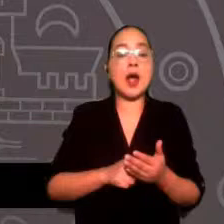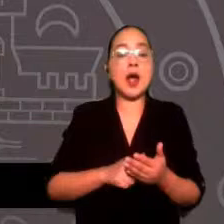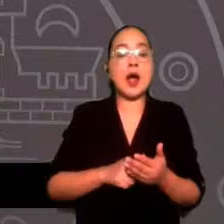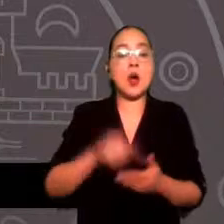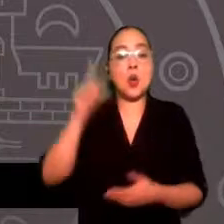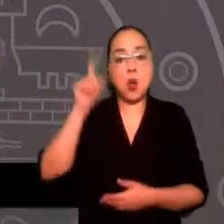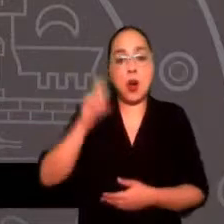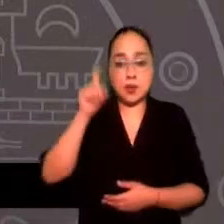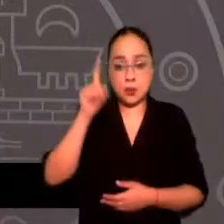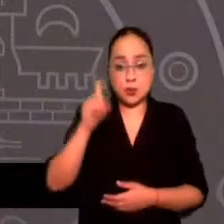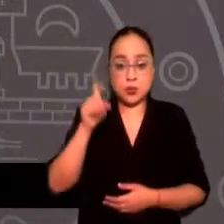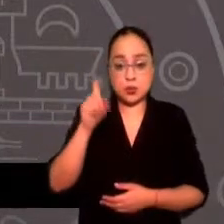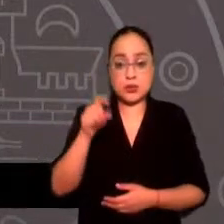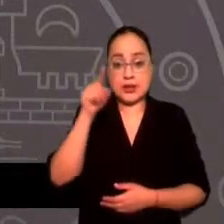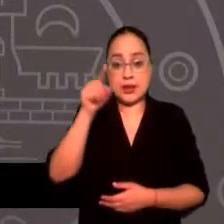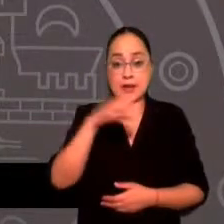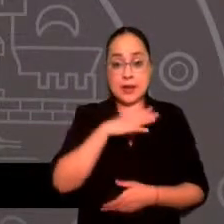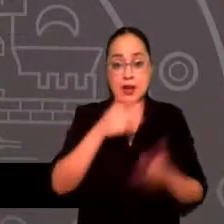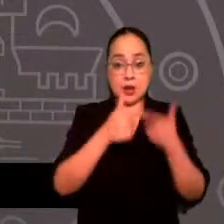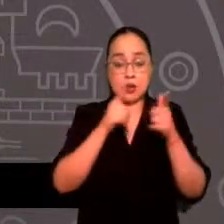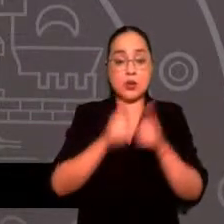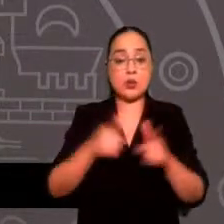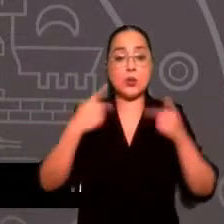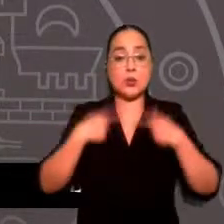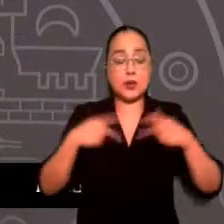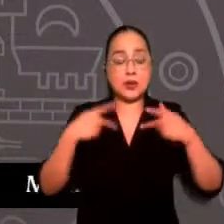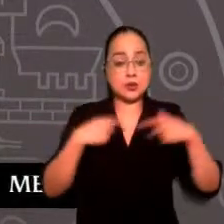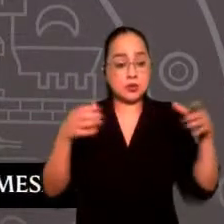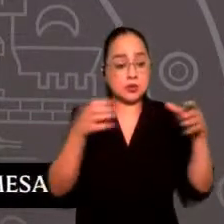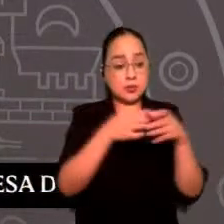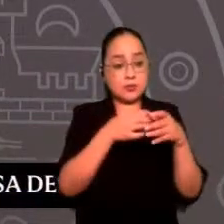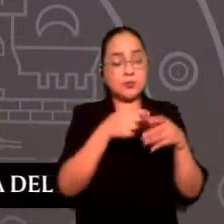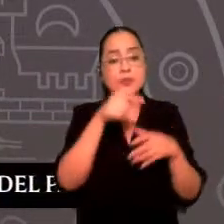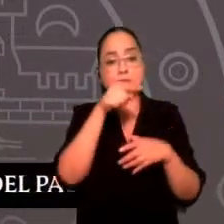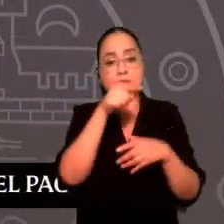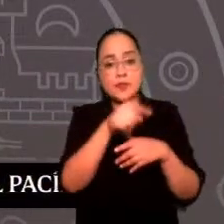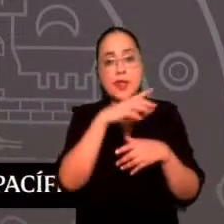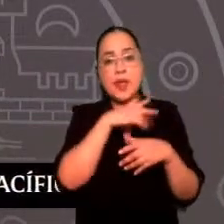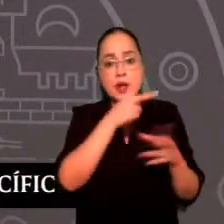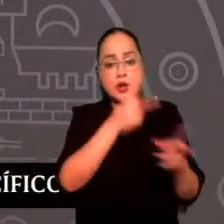el grupo de personas que hicieron el atraco.